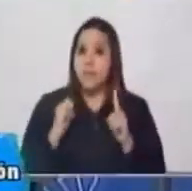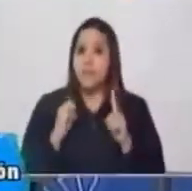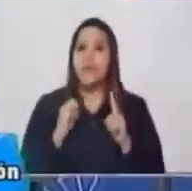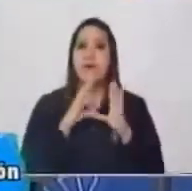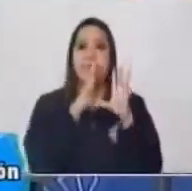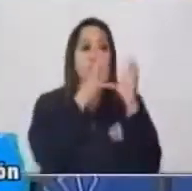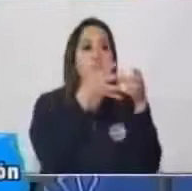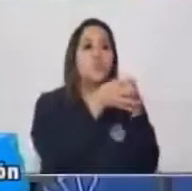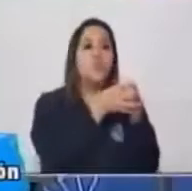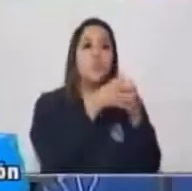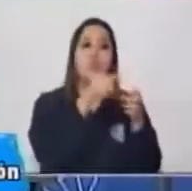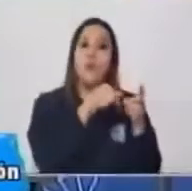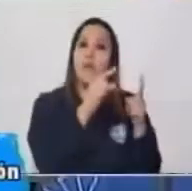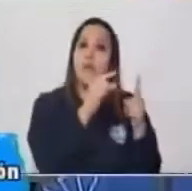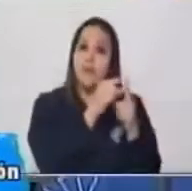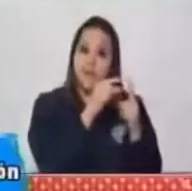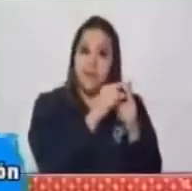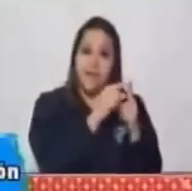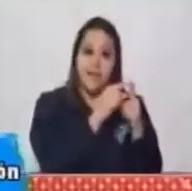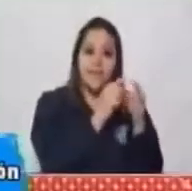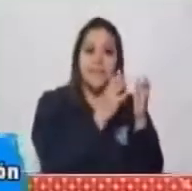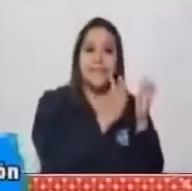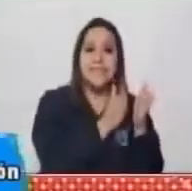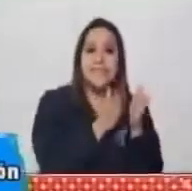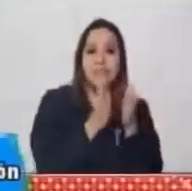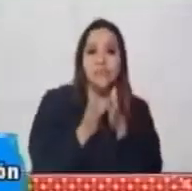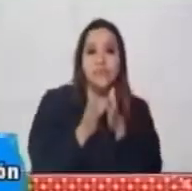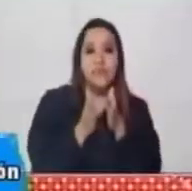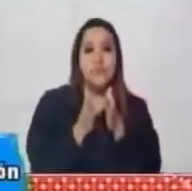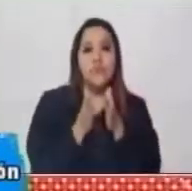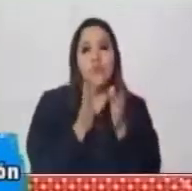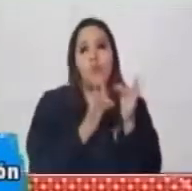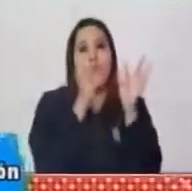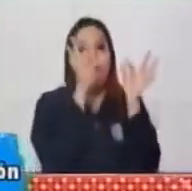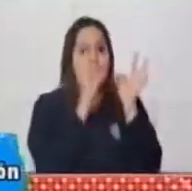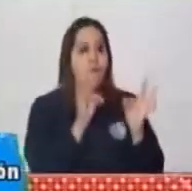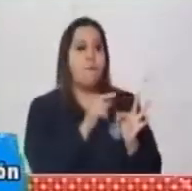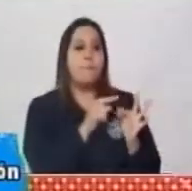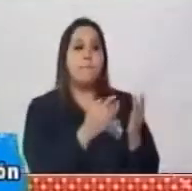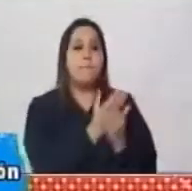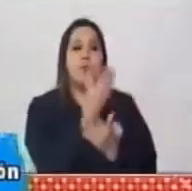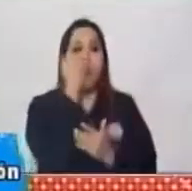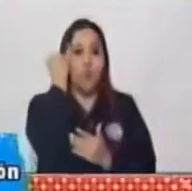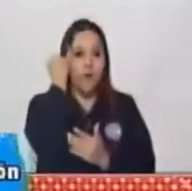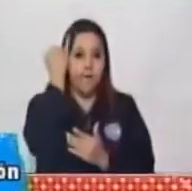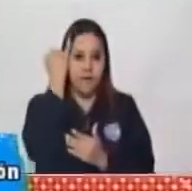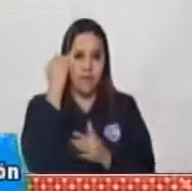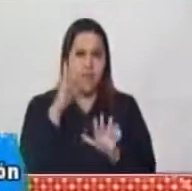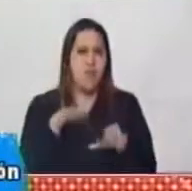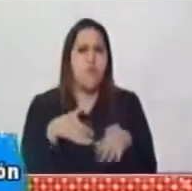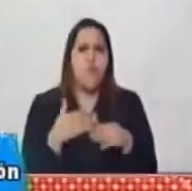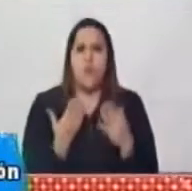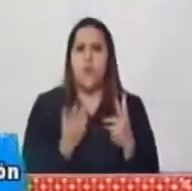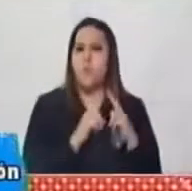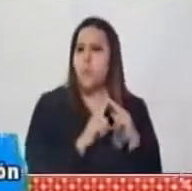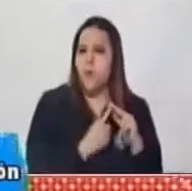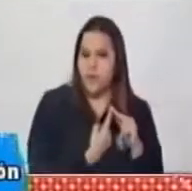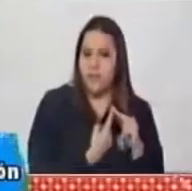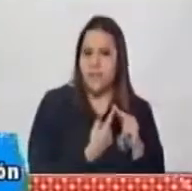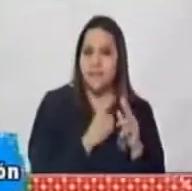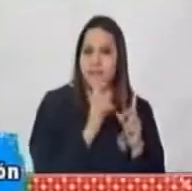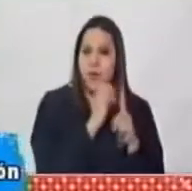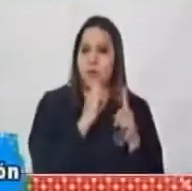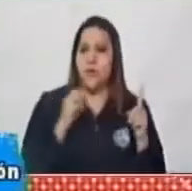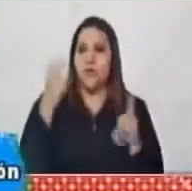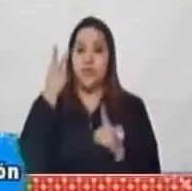conjunto de palabras que se estructuran y forman una idea. ¿Cómo inicia una oración? Observemos